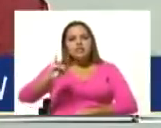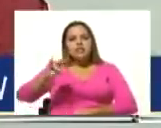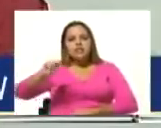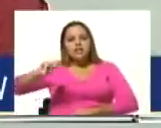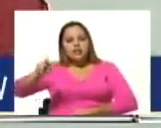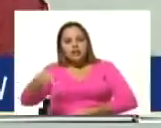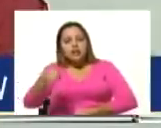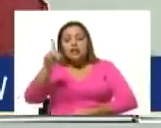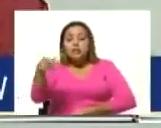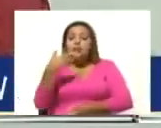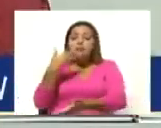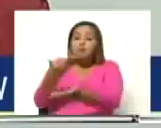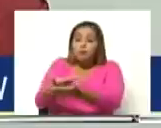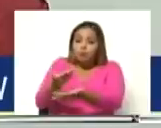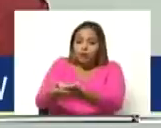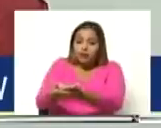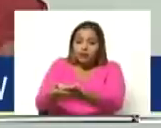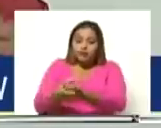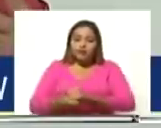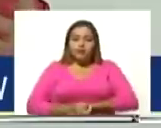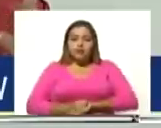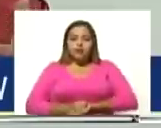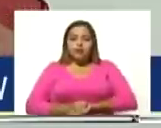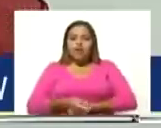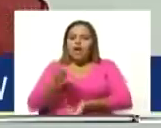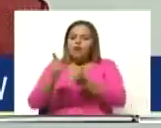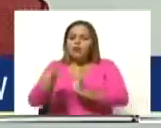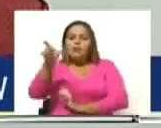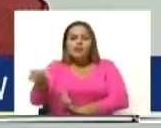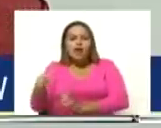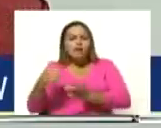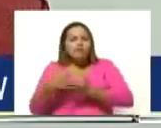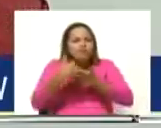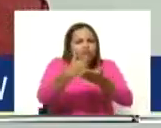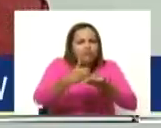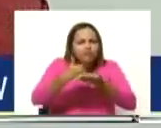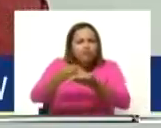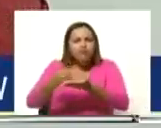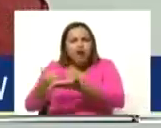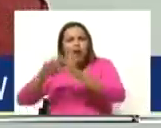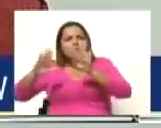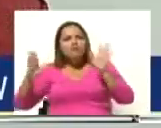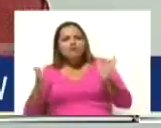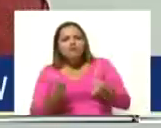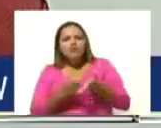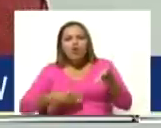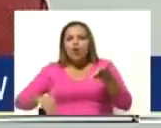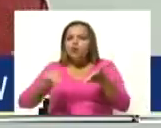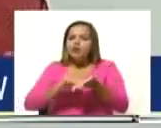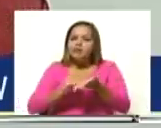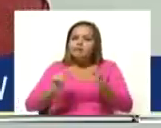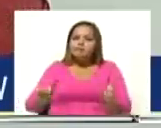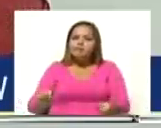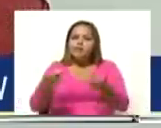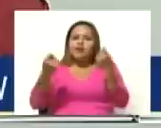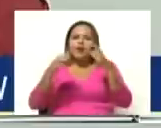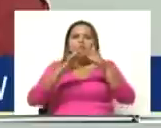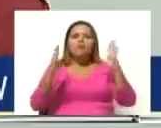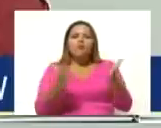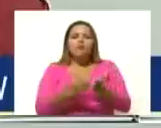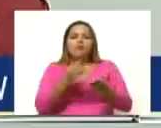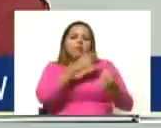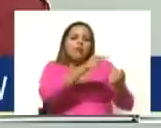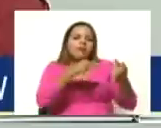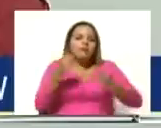la propuesta. Si alguien ha colaborado en el mundo para retomar la vigencia de un mundo